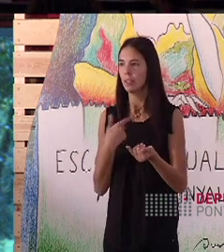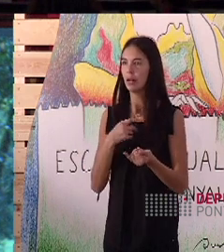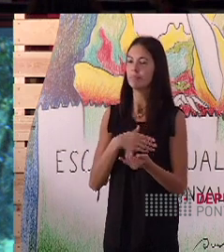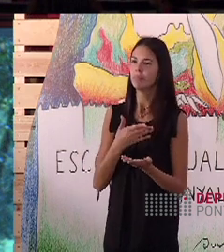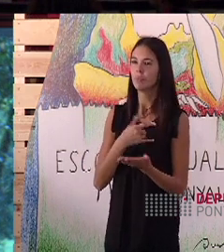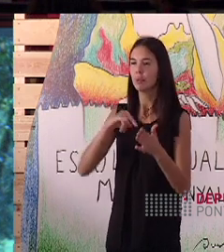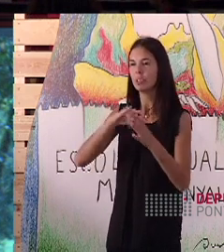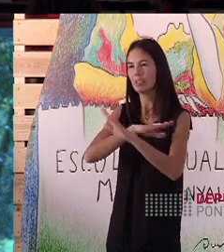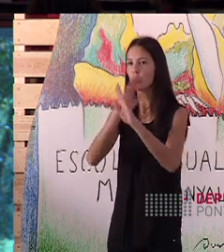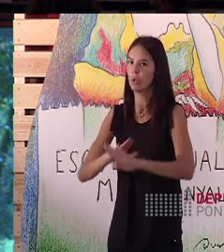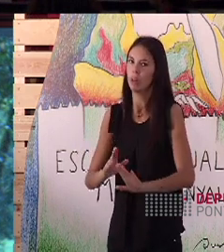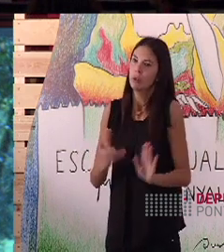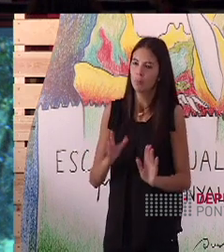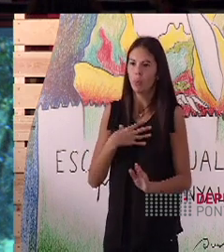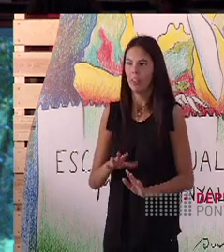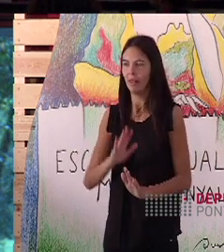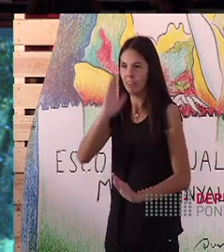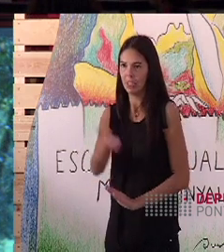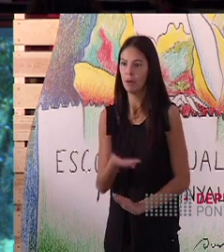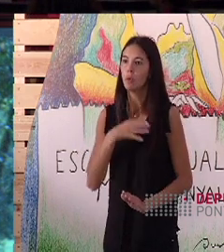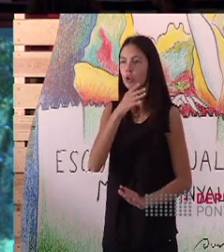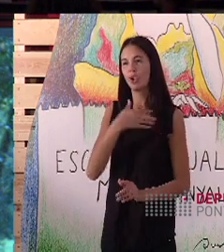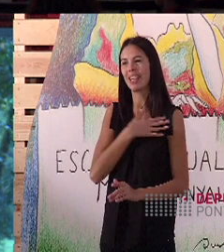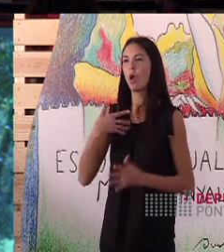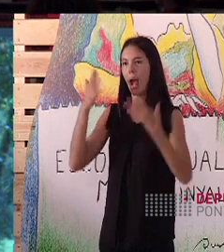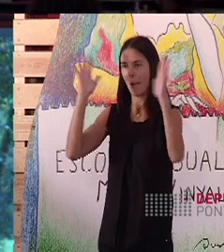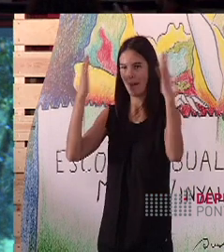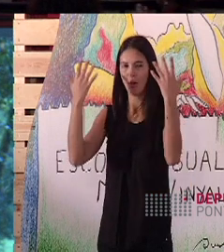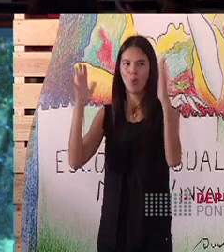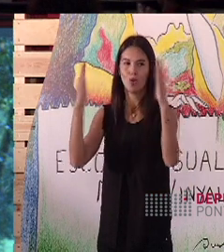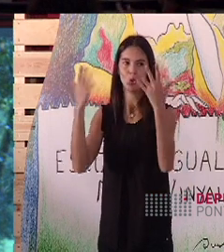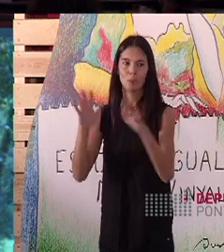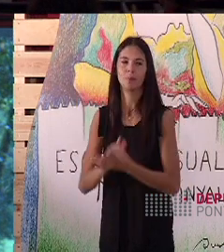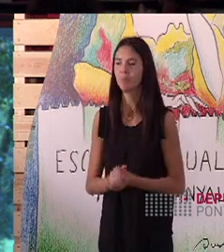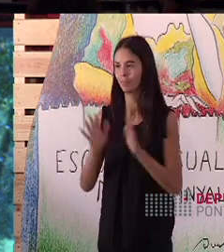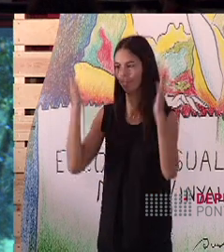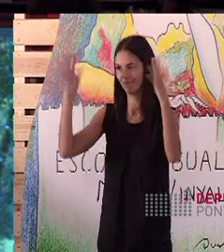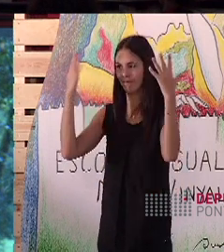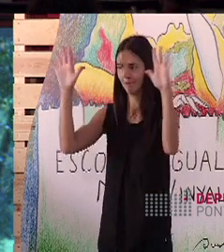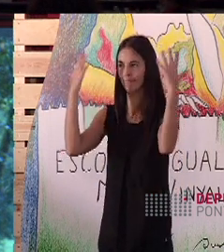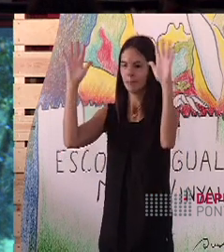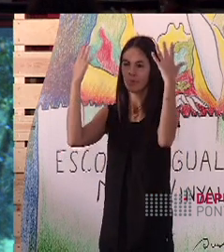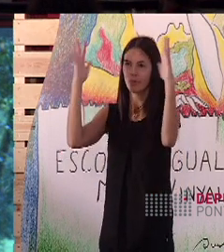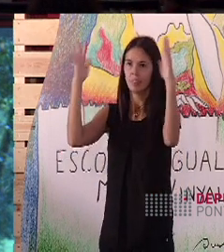ten costes, e ela os asume. Así que eu vos pido un forte aplauso para Rosa Cobo.